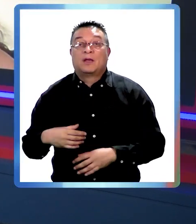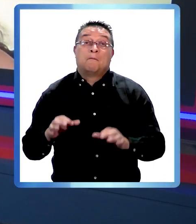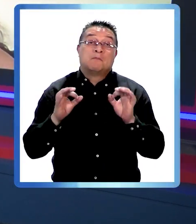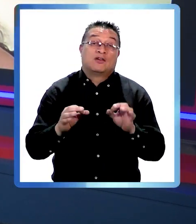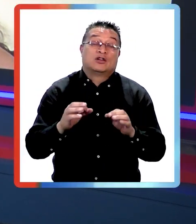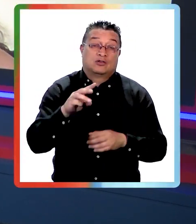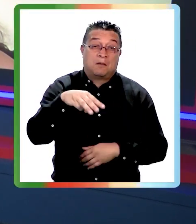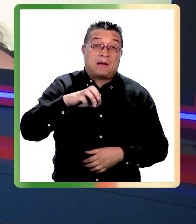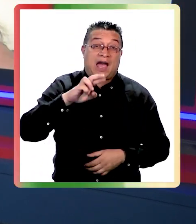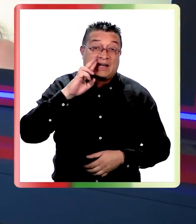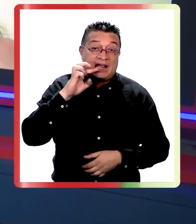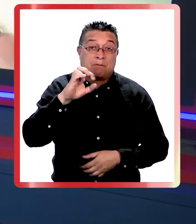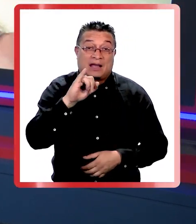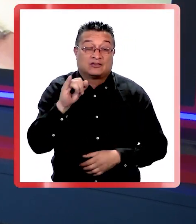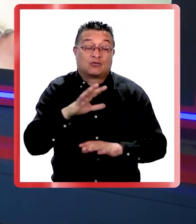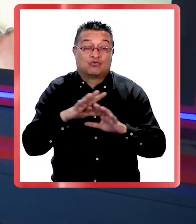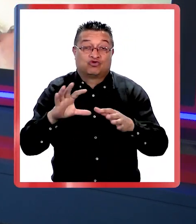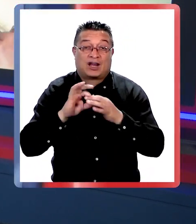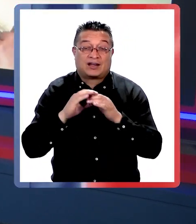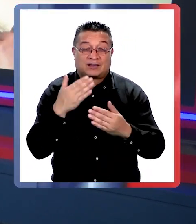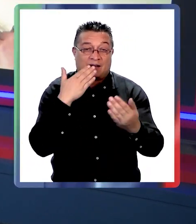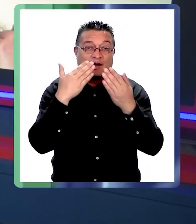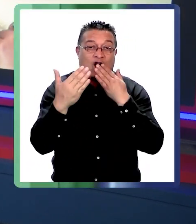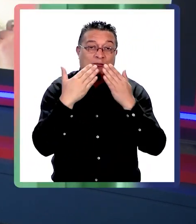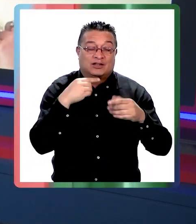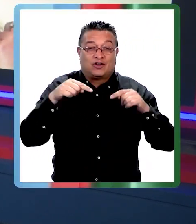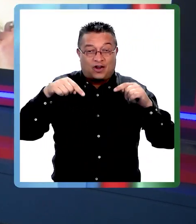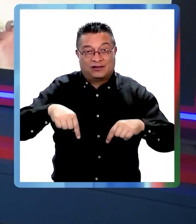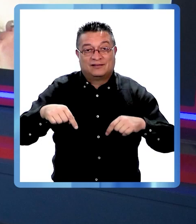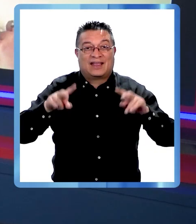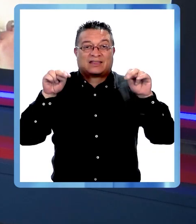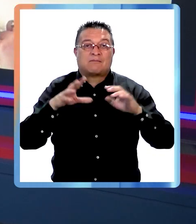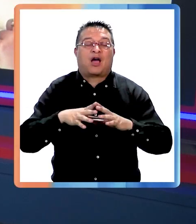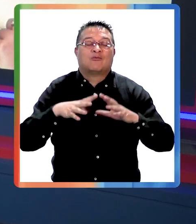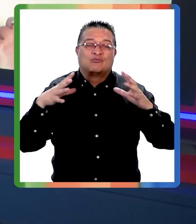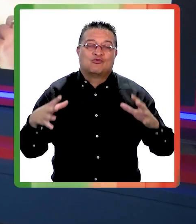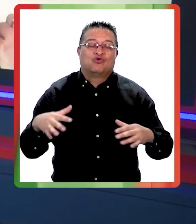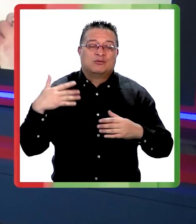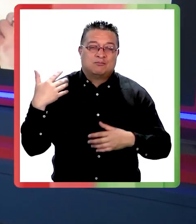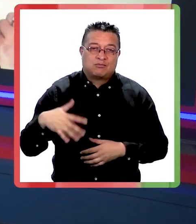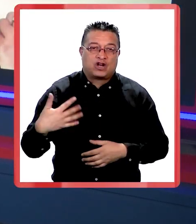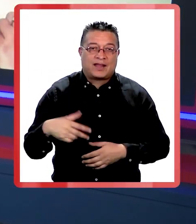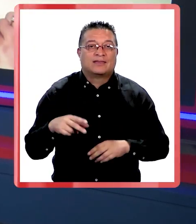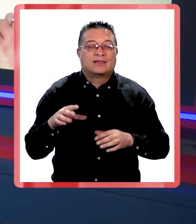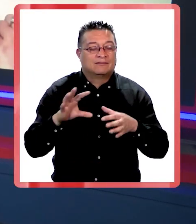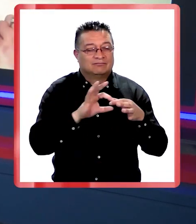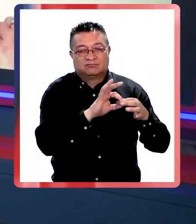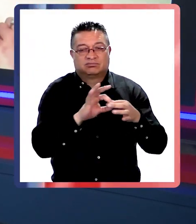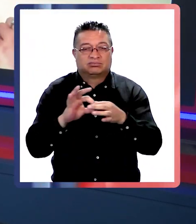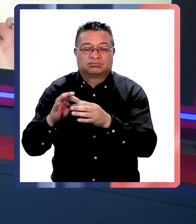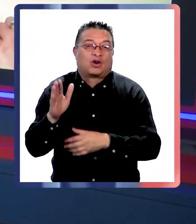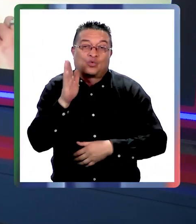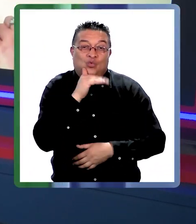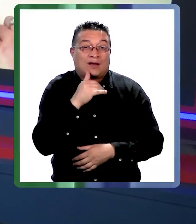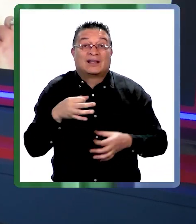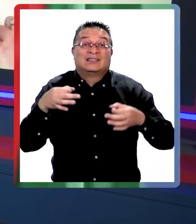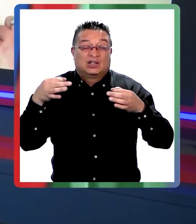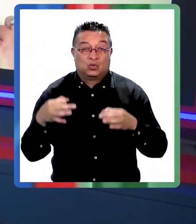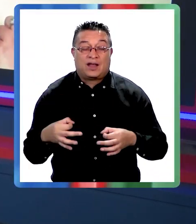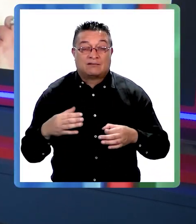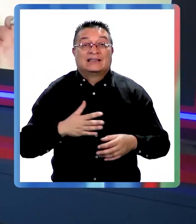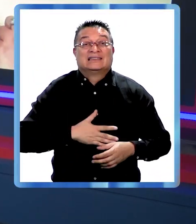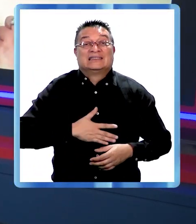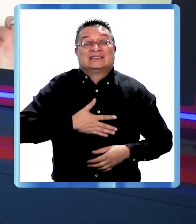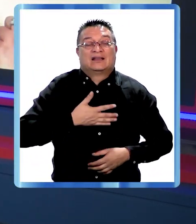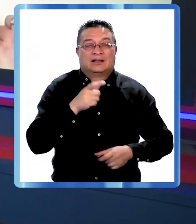Perfecto. Bueno, María Paz, muchas gracias por acompañarnos hoy día para conversar sobre este tema tan importante también en un contexto de